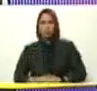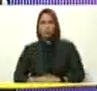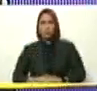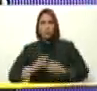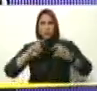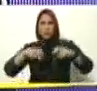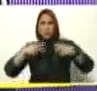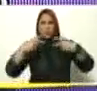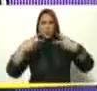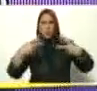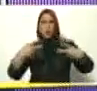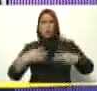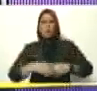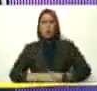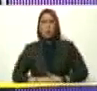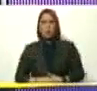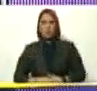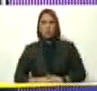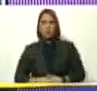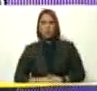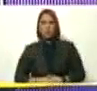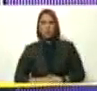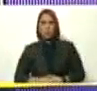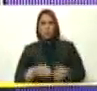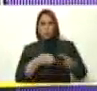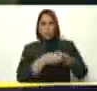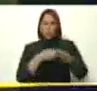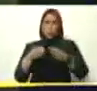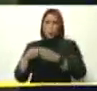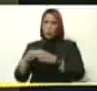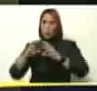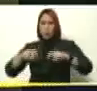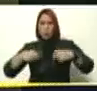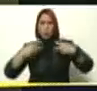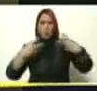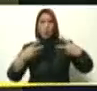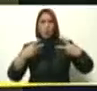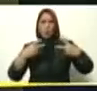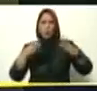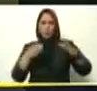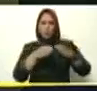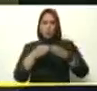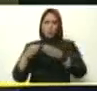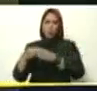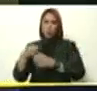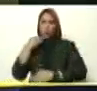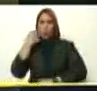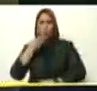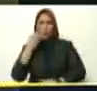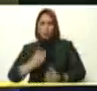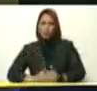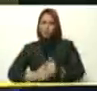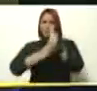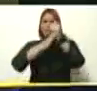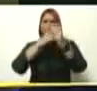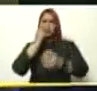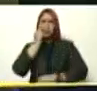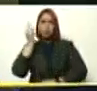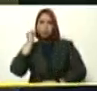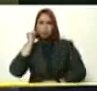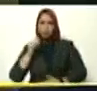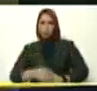nueva camada, esta nueva generación de líderes y